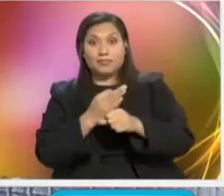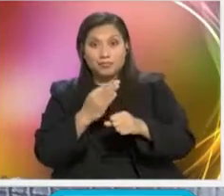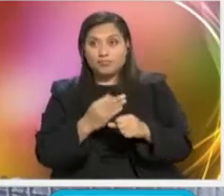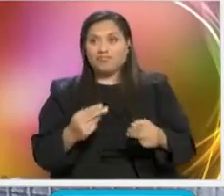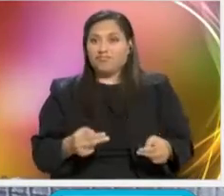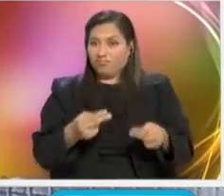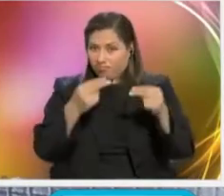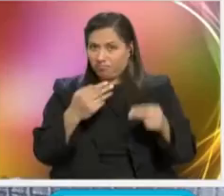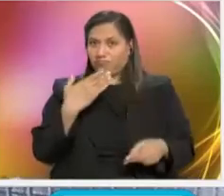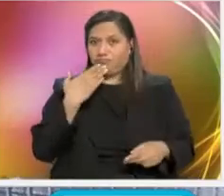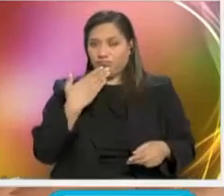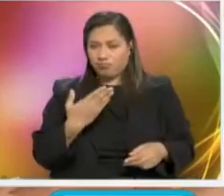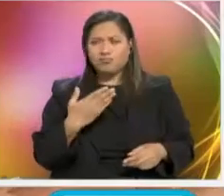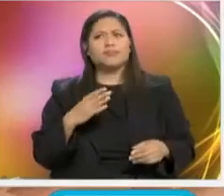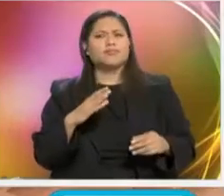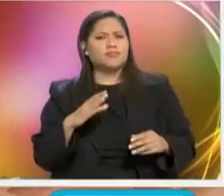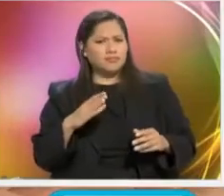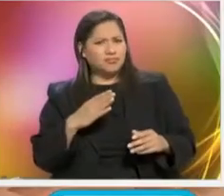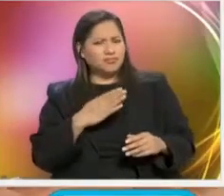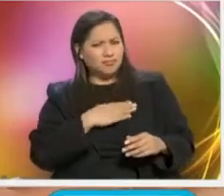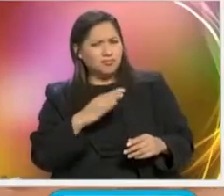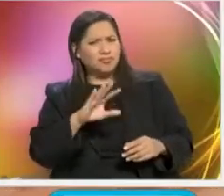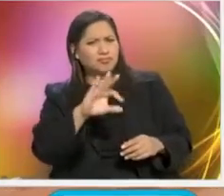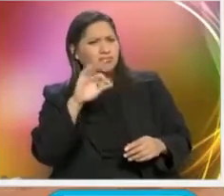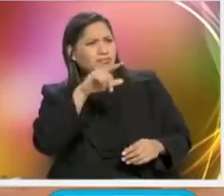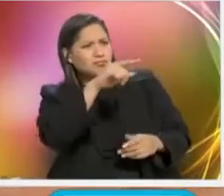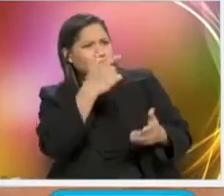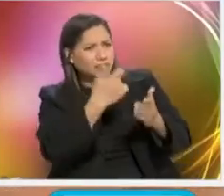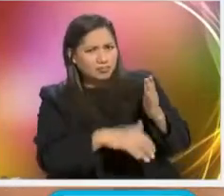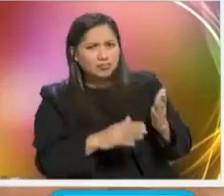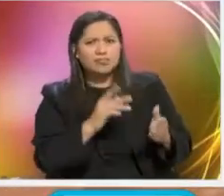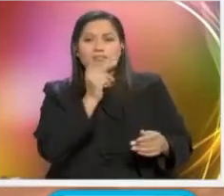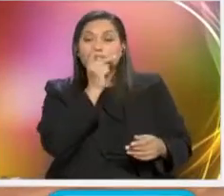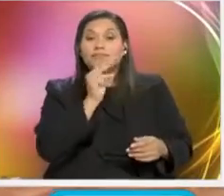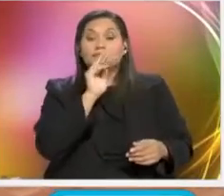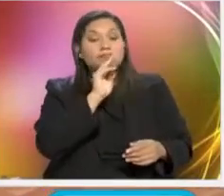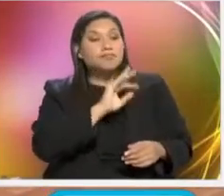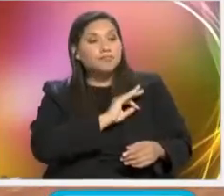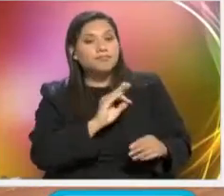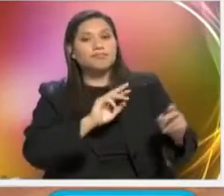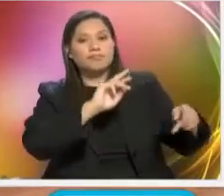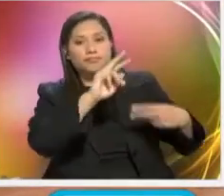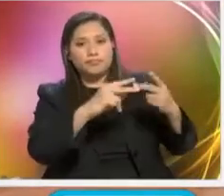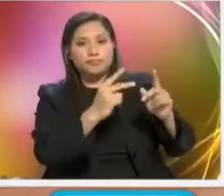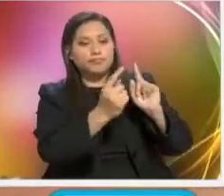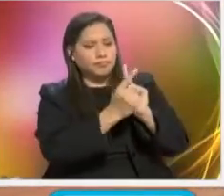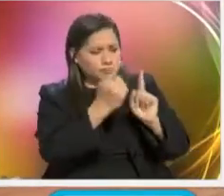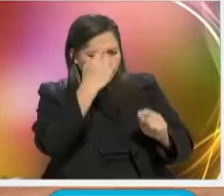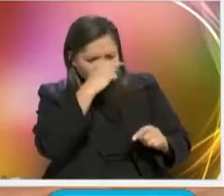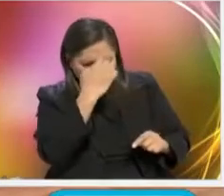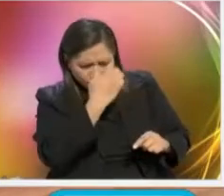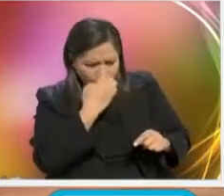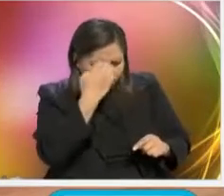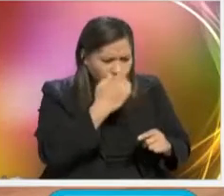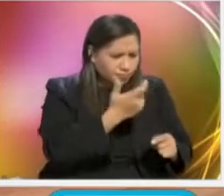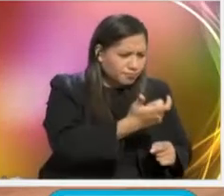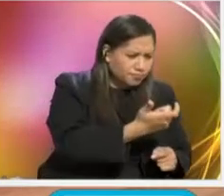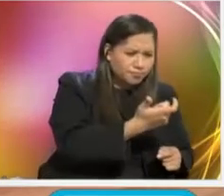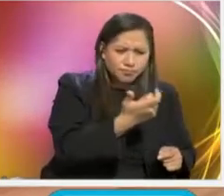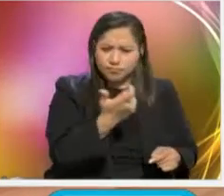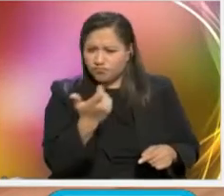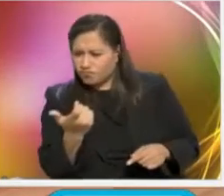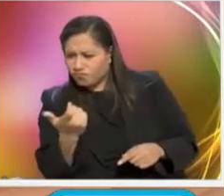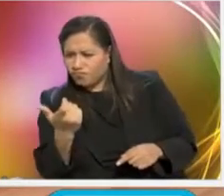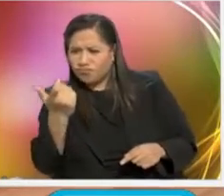mejor época y creo que es una buena opción también donde los padres pueden acudir también pues, para checar precios, ¿no? Y Por estar